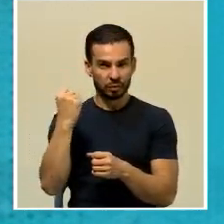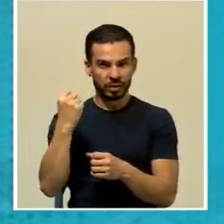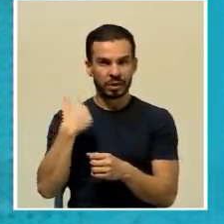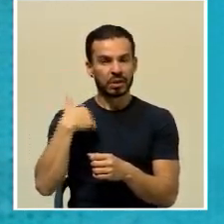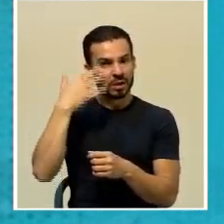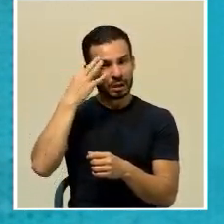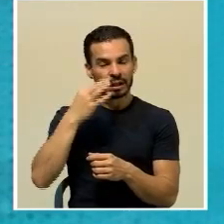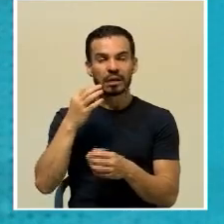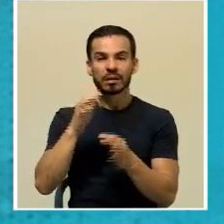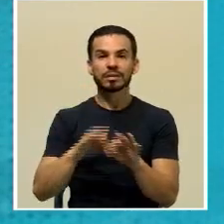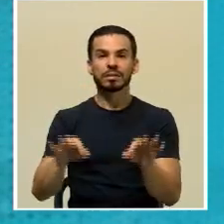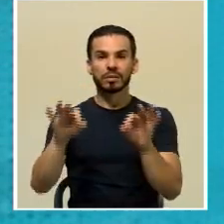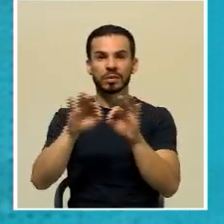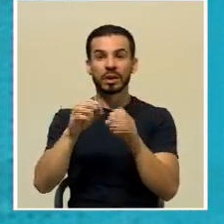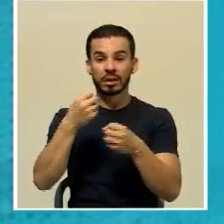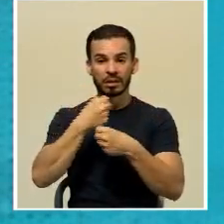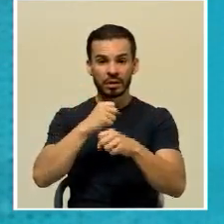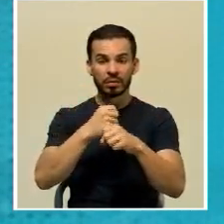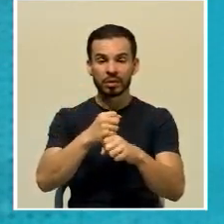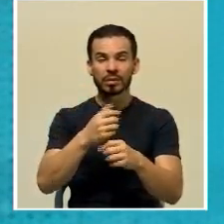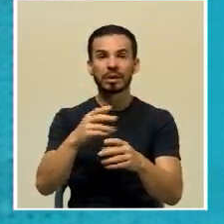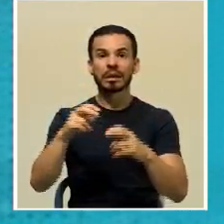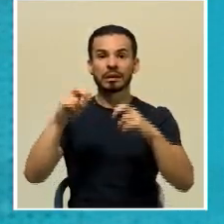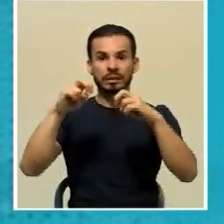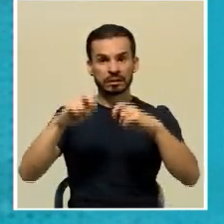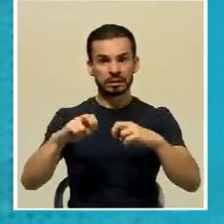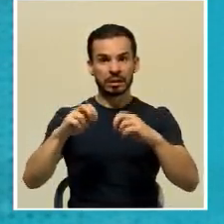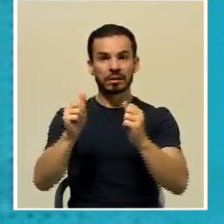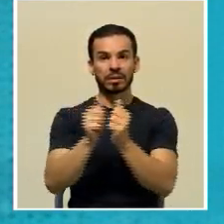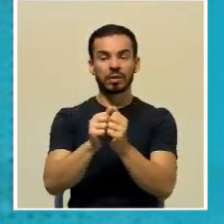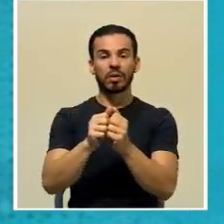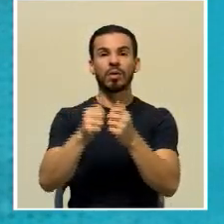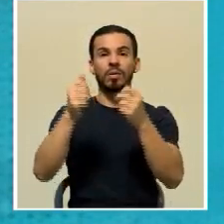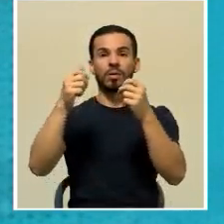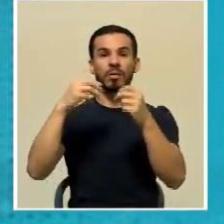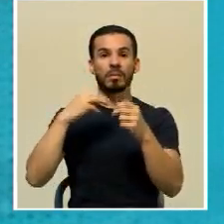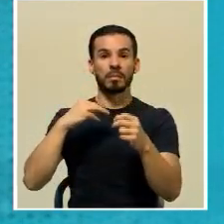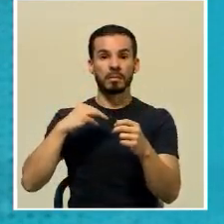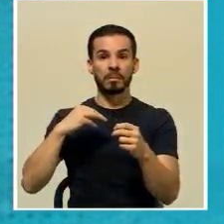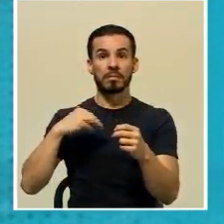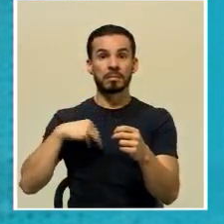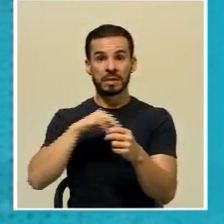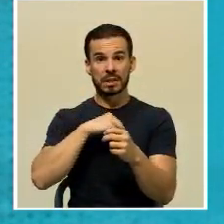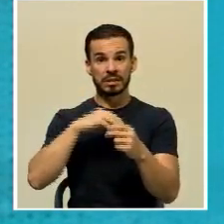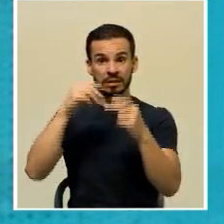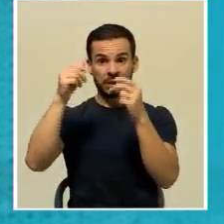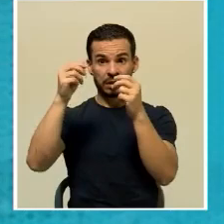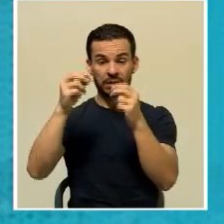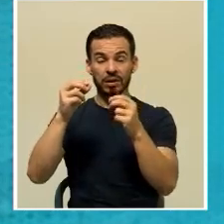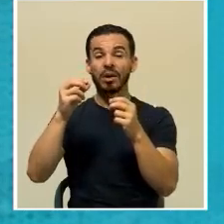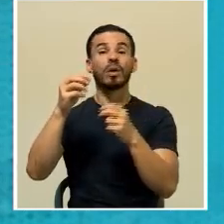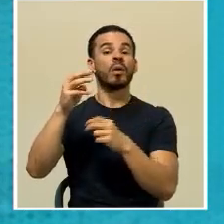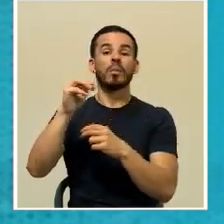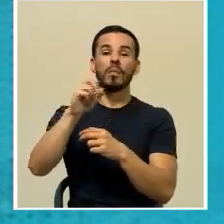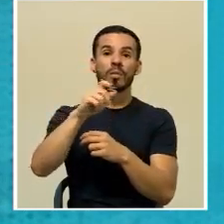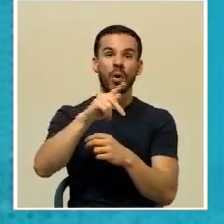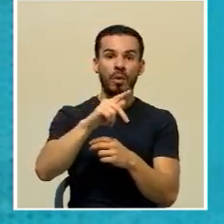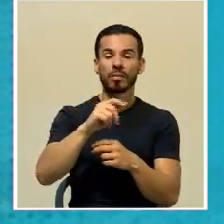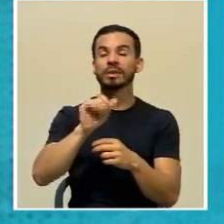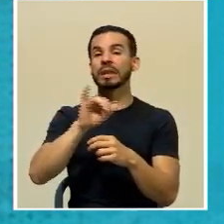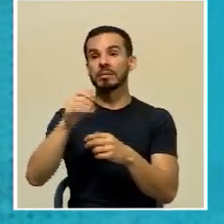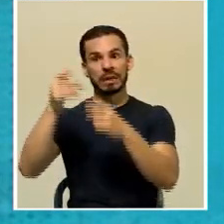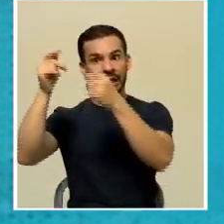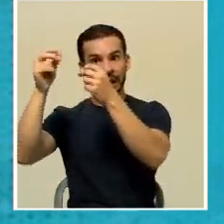que definitivamente los municipios deben de sentarse con el Ministerio de Obras Públicas y Transportes y con el Ministro